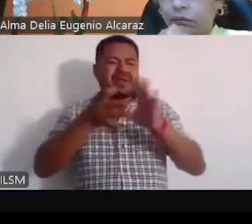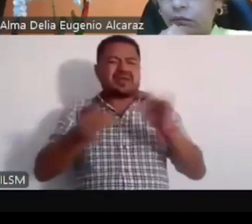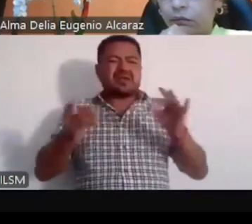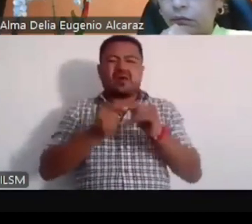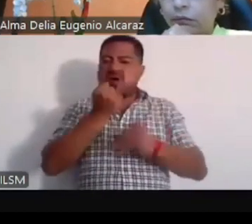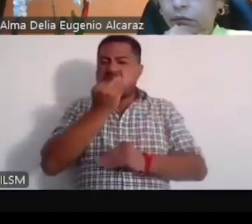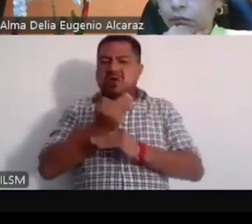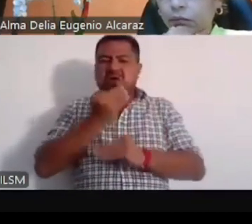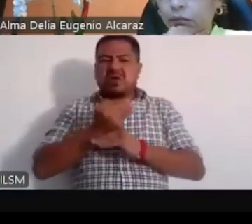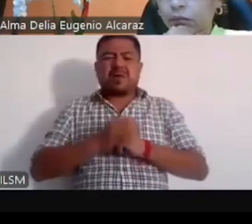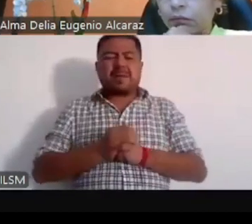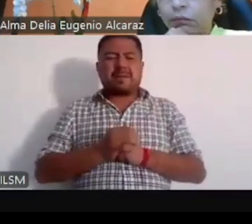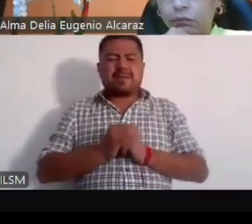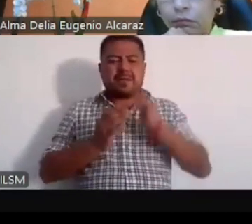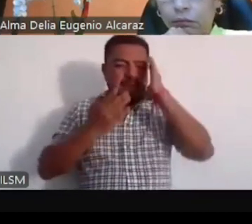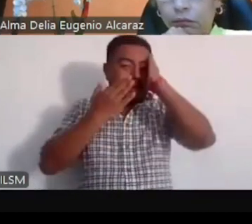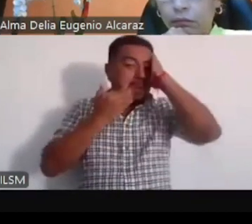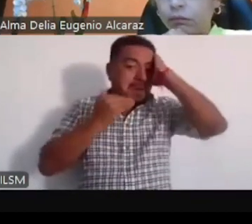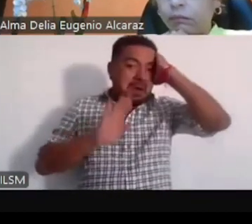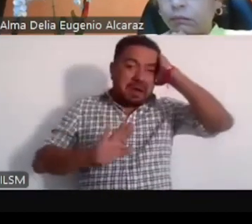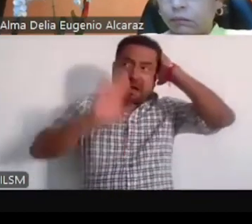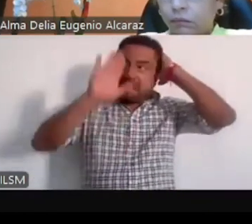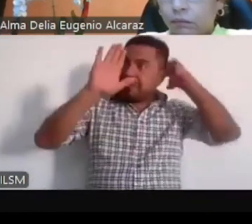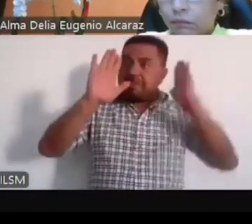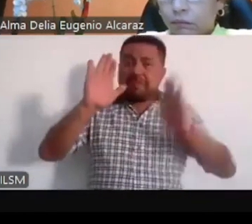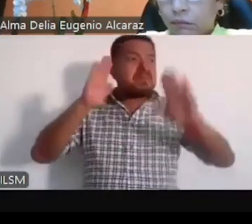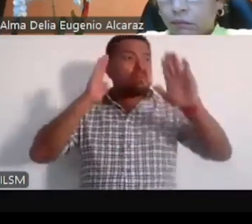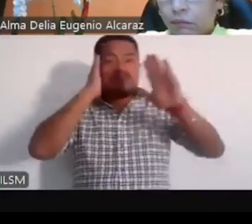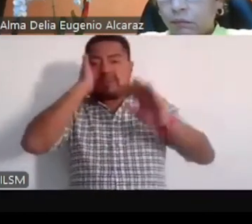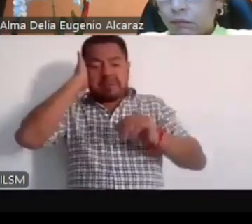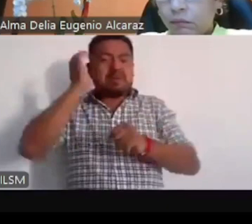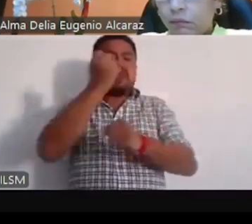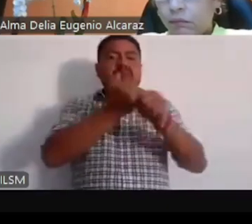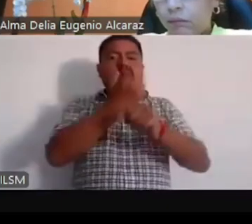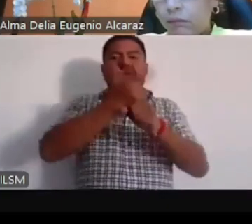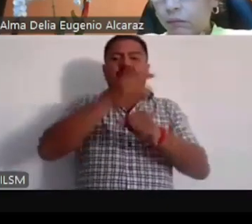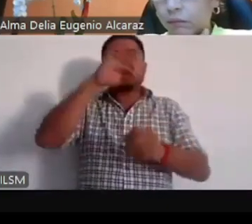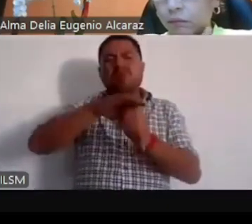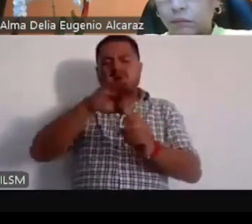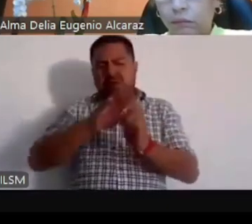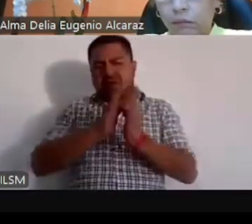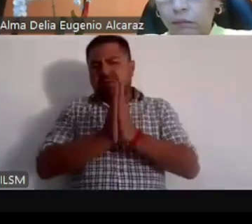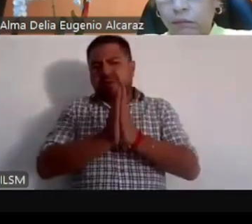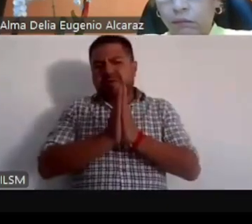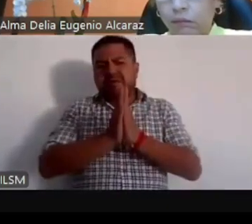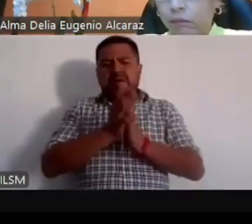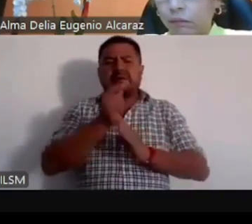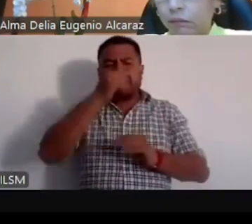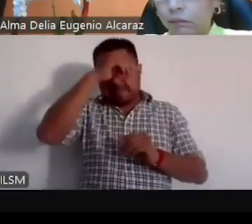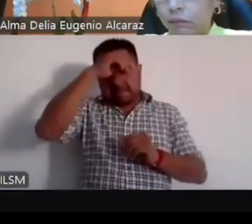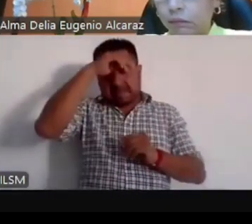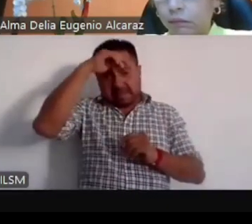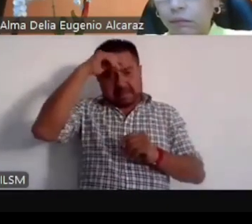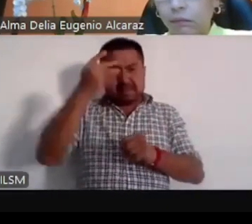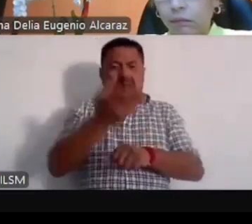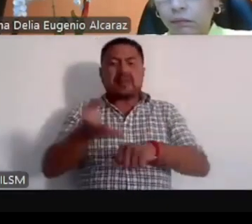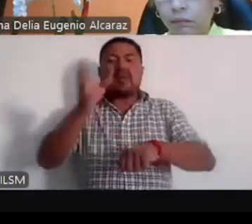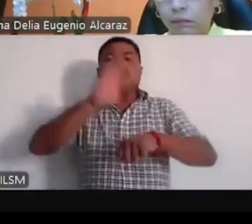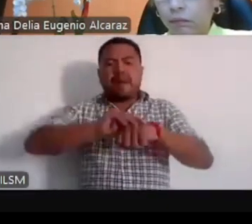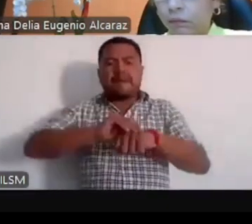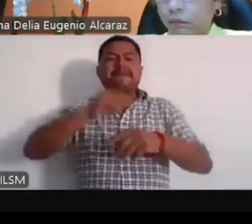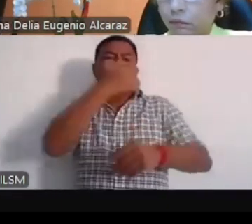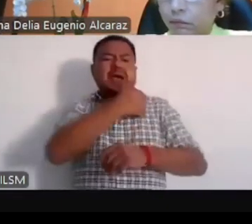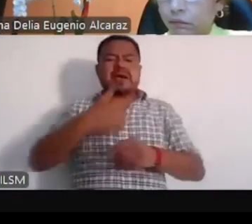cuenta No habiendo comentarios al respecto secretario tome la votación por favor con su autorización magistrada